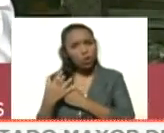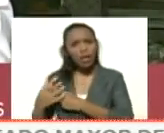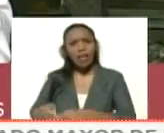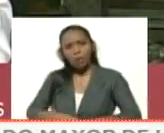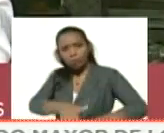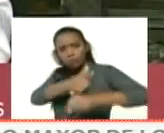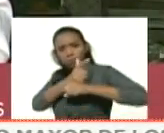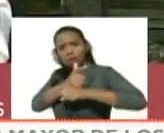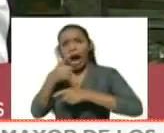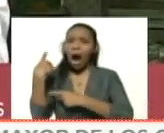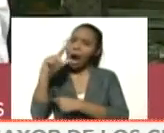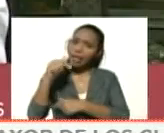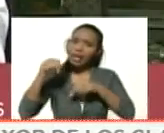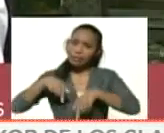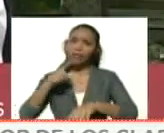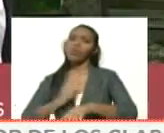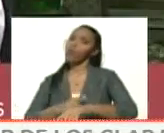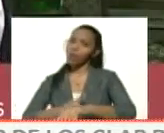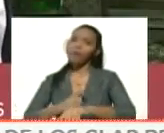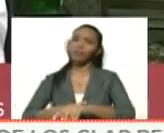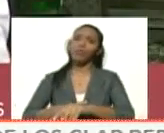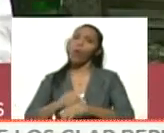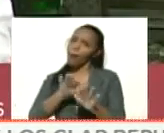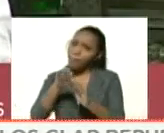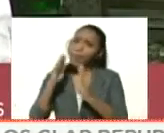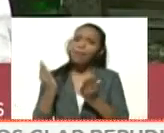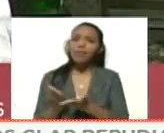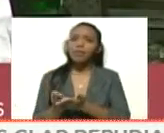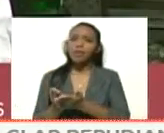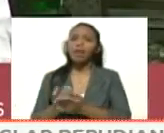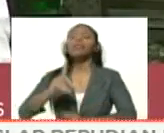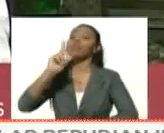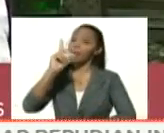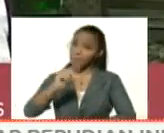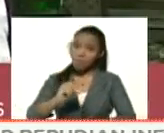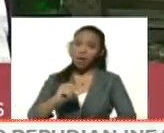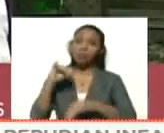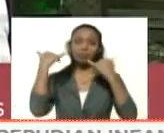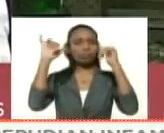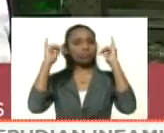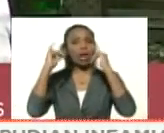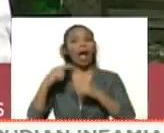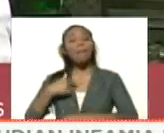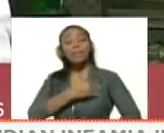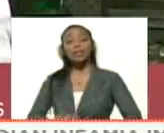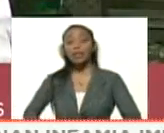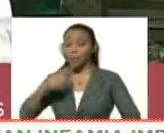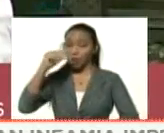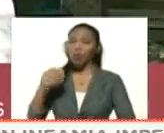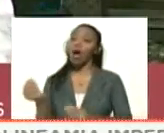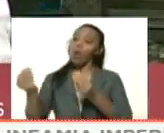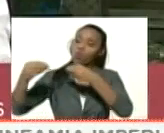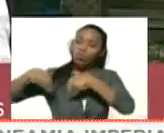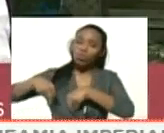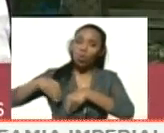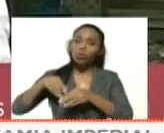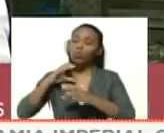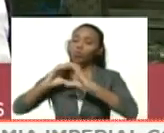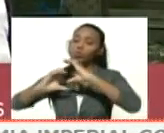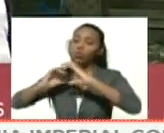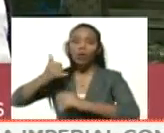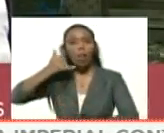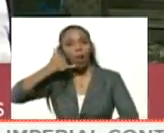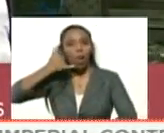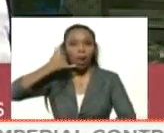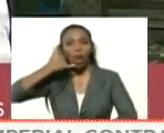que existen en este momento en el planeta. También celebró el presidente Maduro y acordó en su conversación